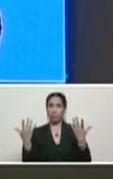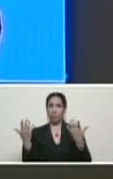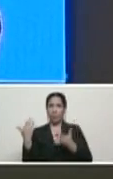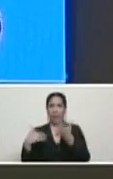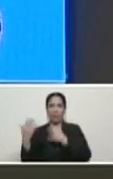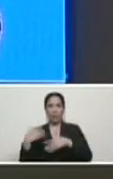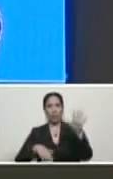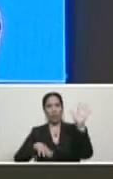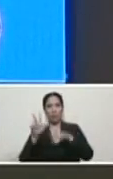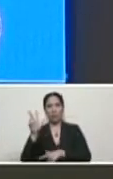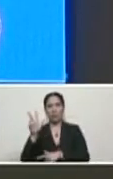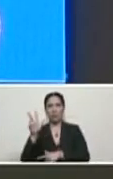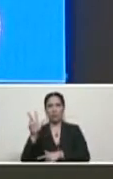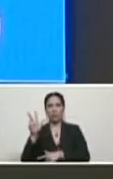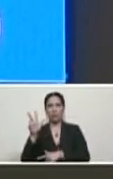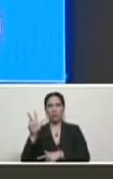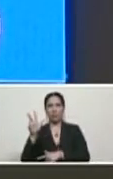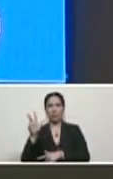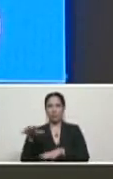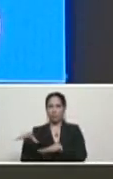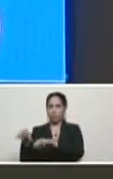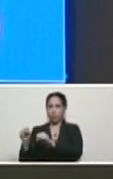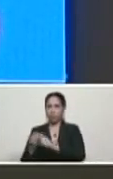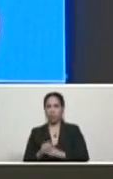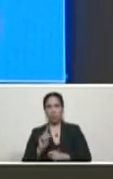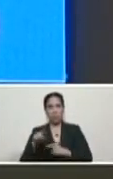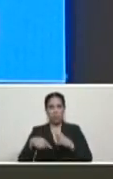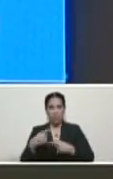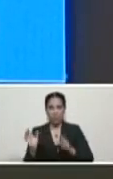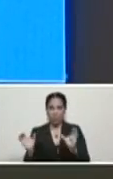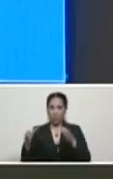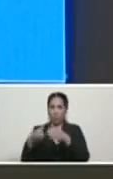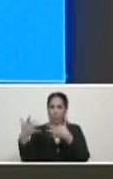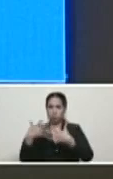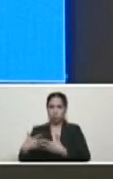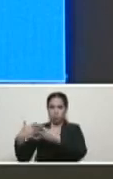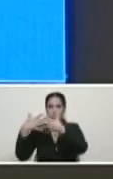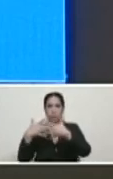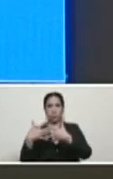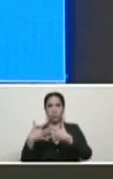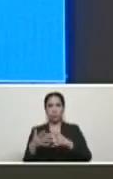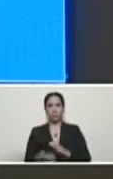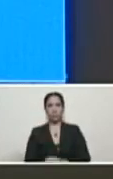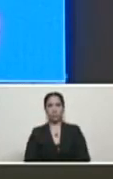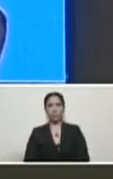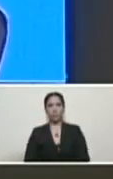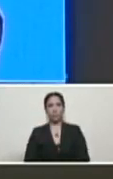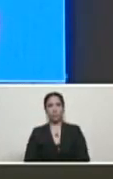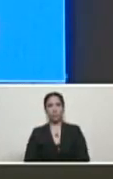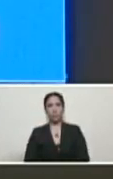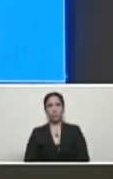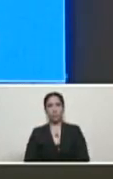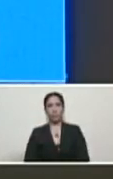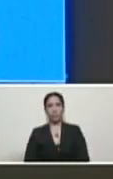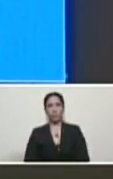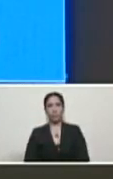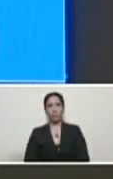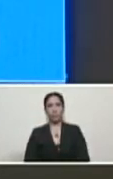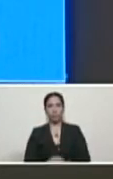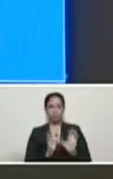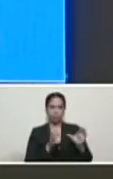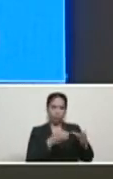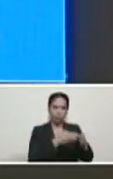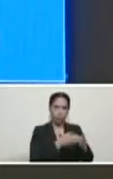colonias que luego conformaron los Estados Unidos de Norteamérica. Por un lado, la Santa